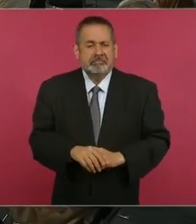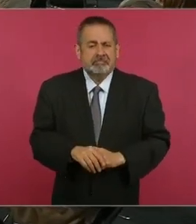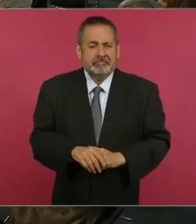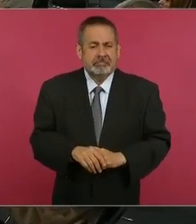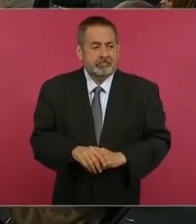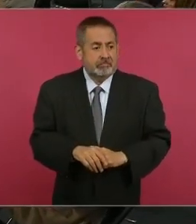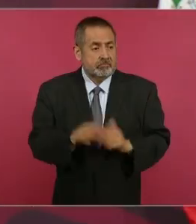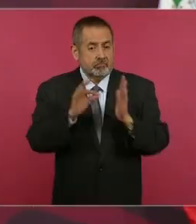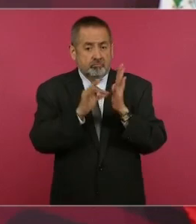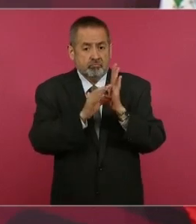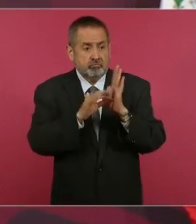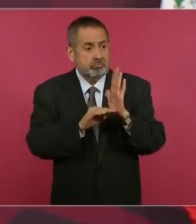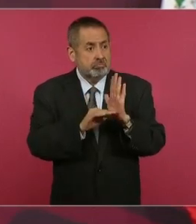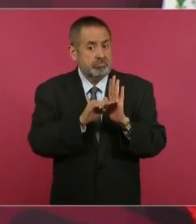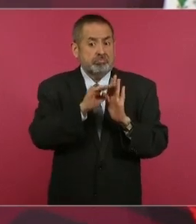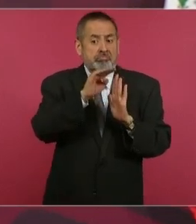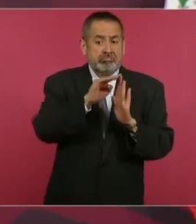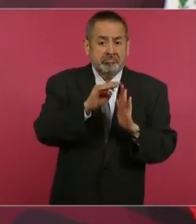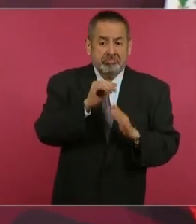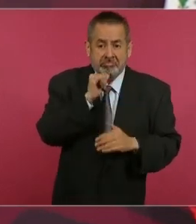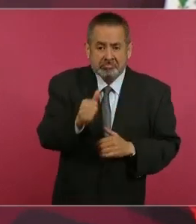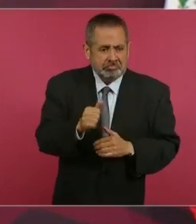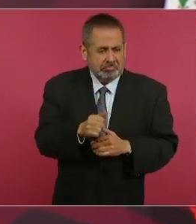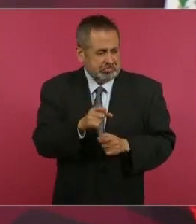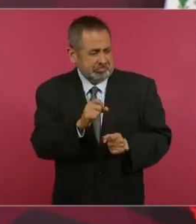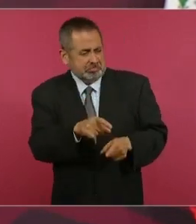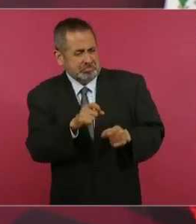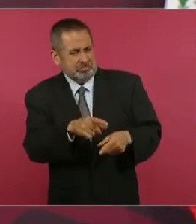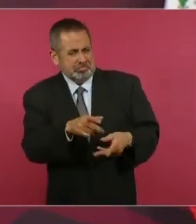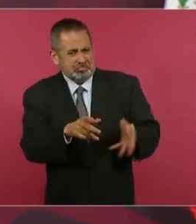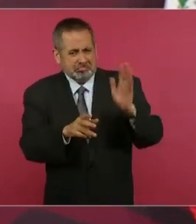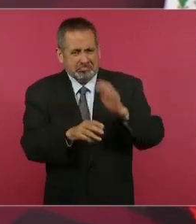no sube, o sea,